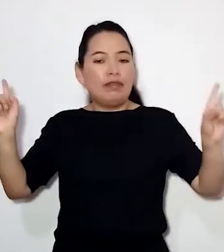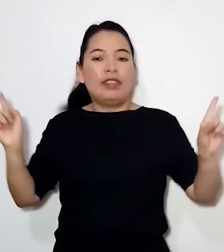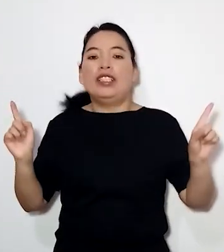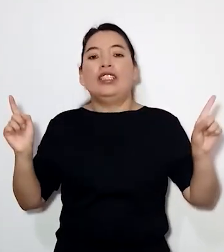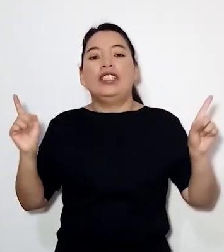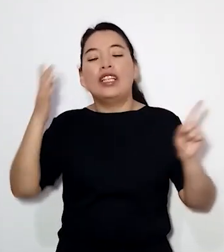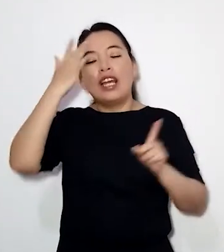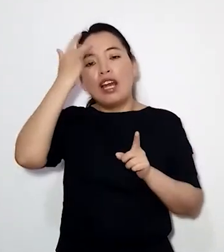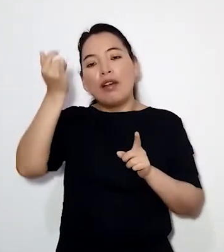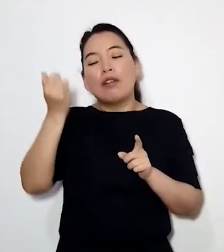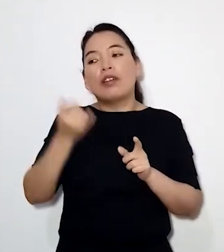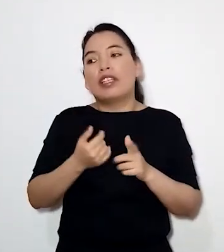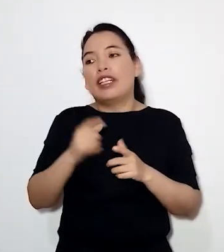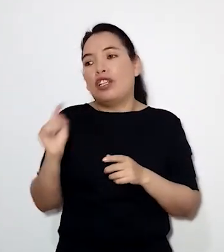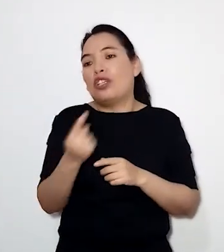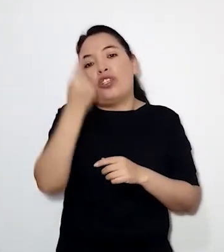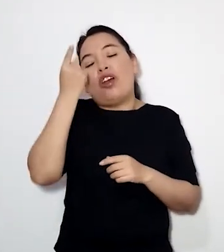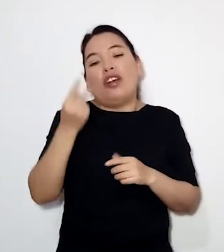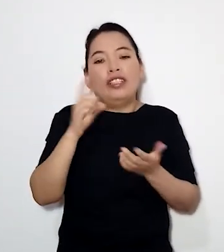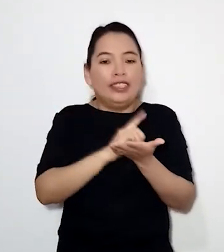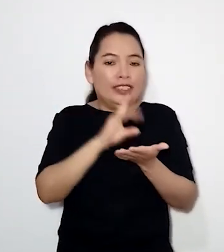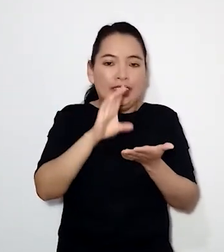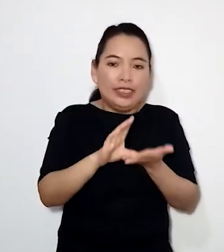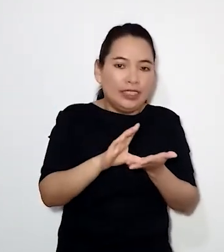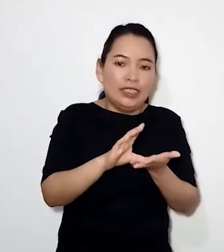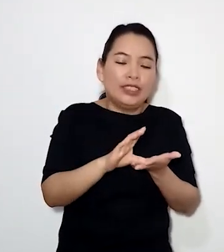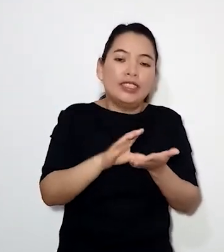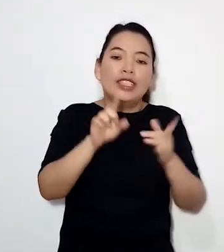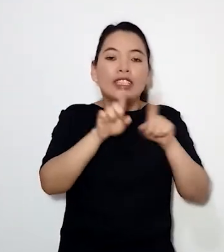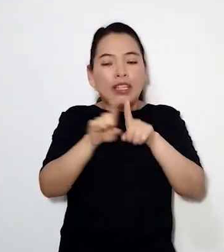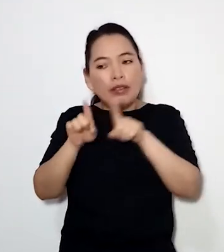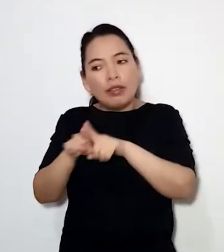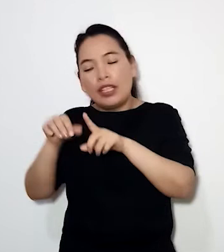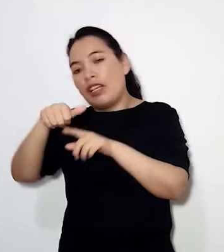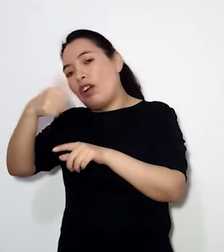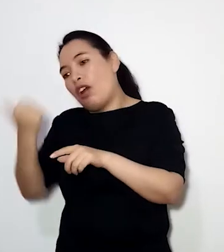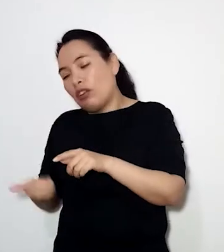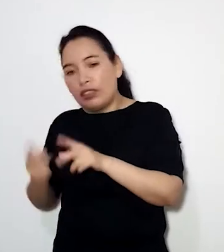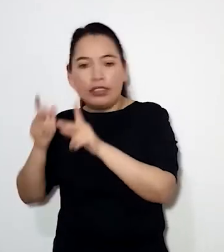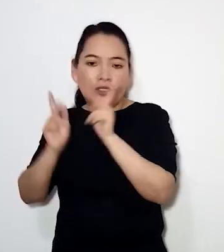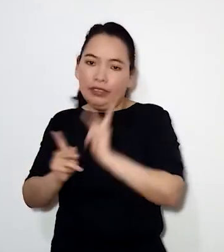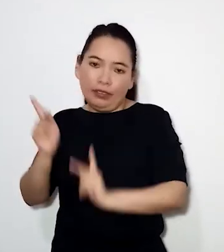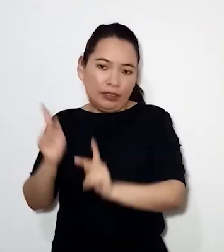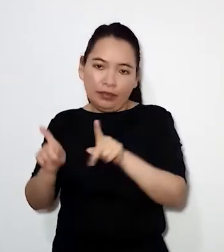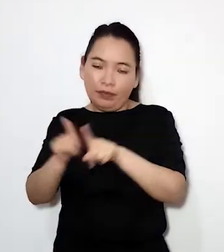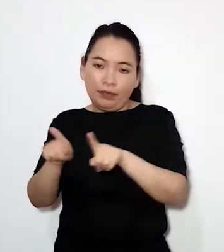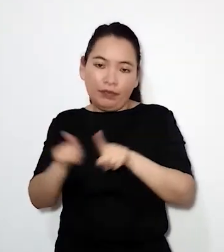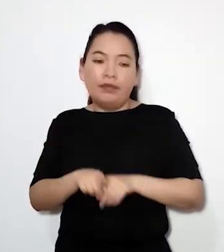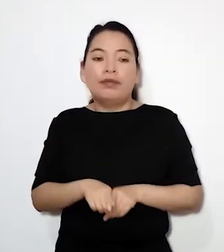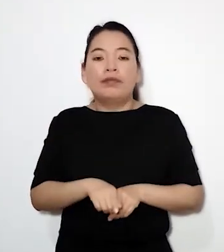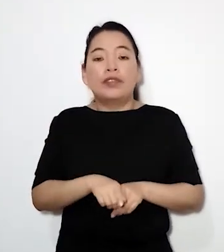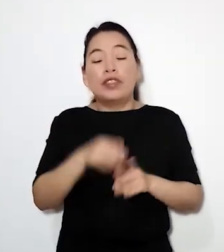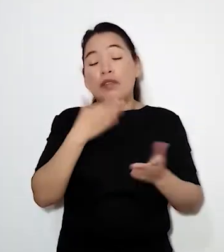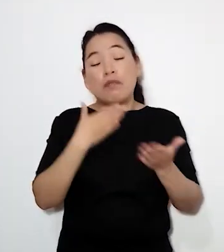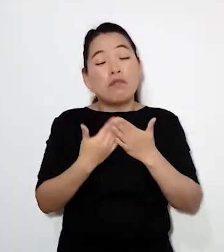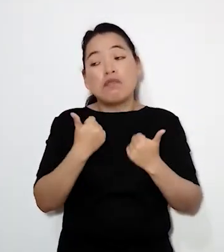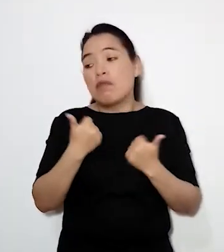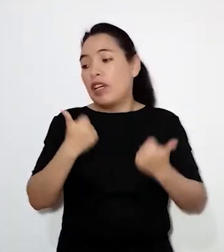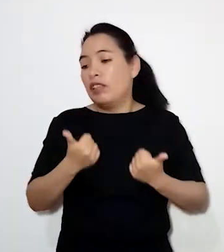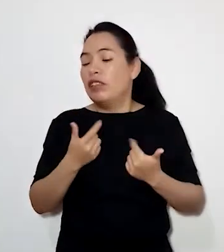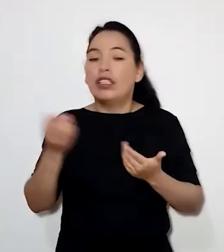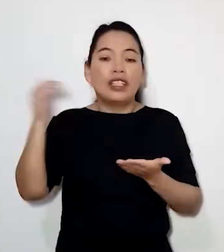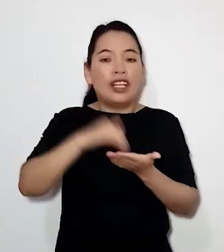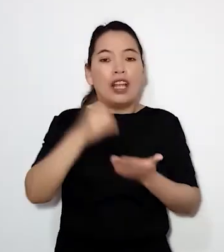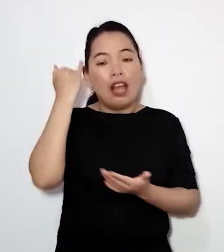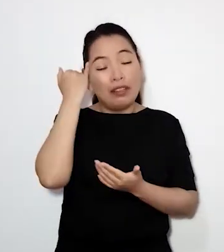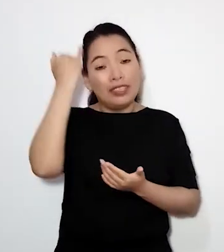educación inclusiva no es solo para personas con discapacidad, sino para todas las personas. Y bueno, y retomar un poco la idea de la campaña de la Red Regional